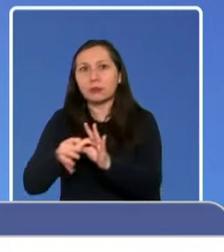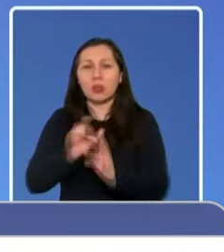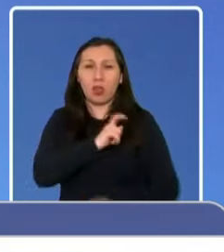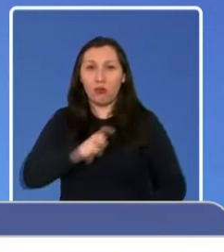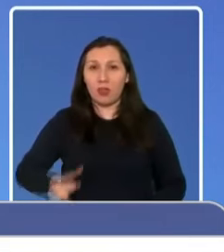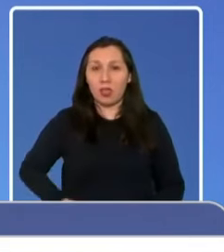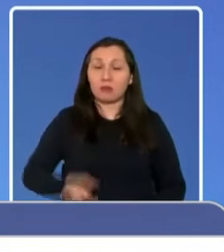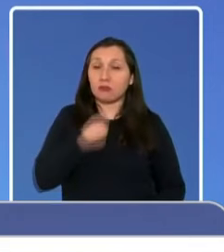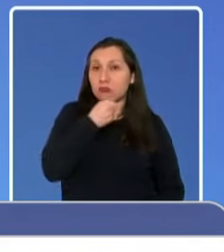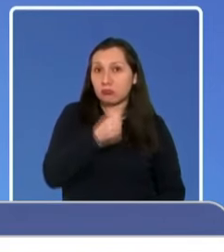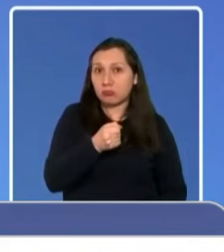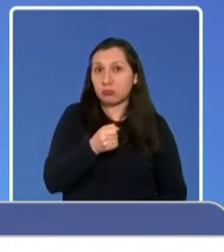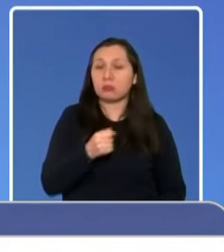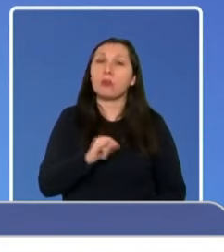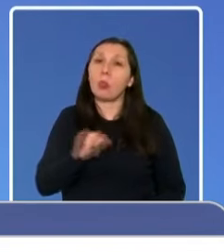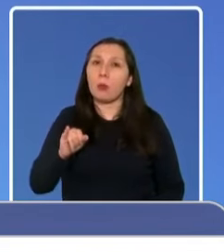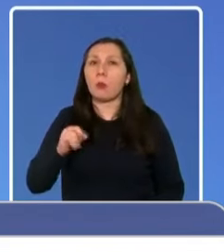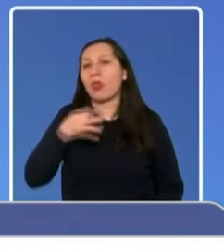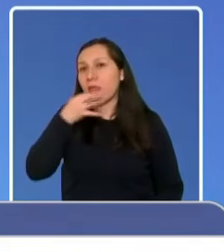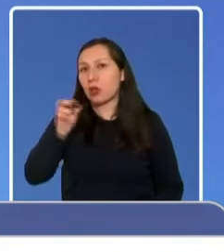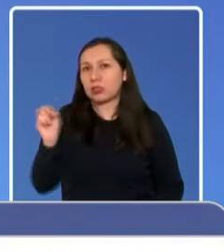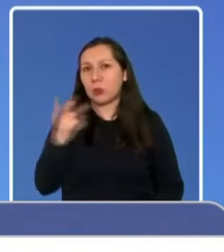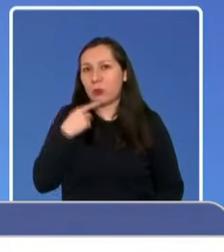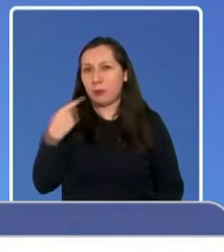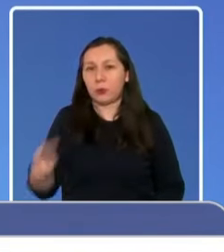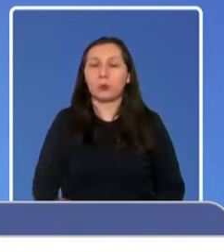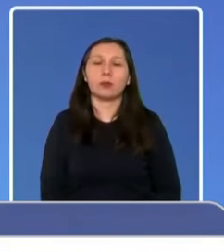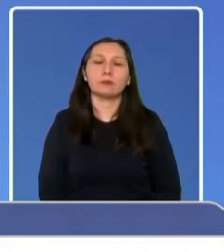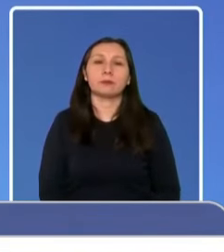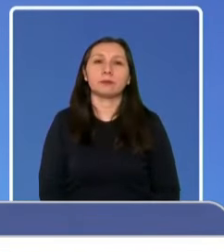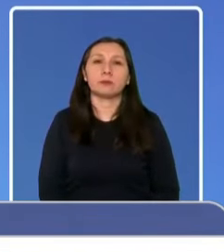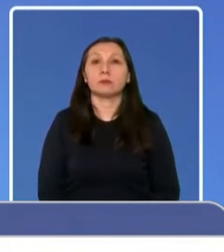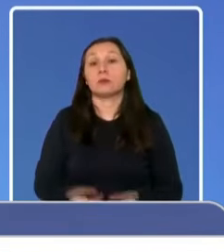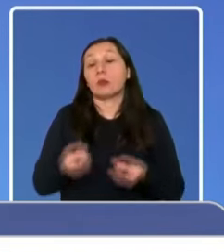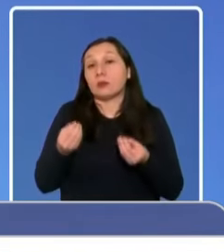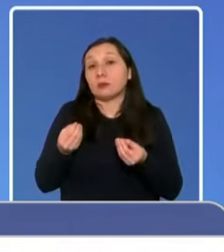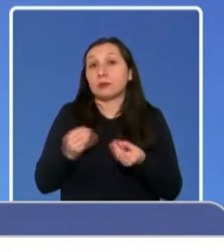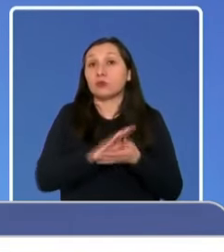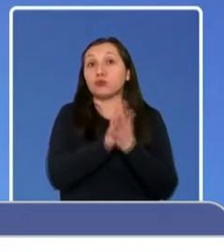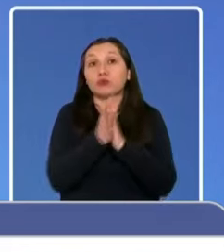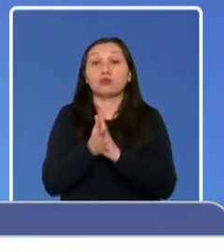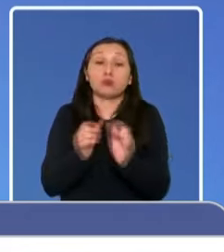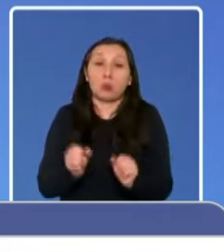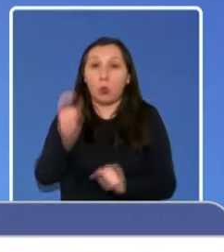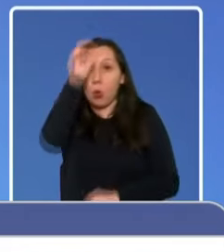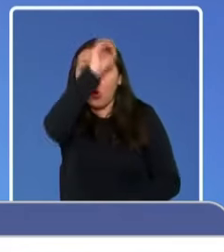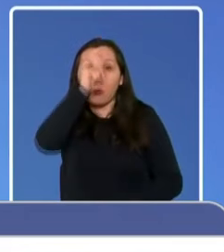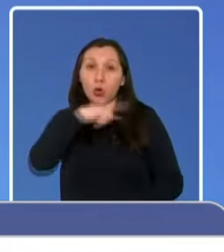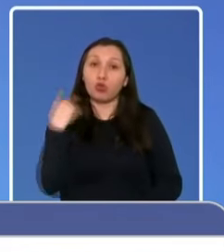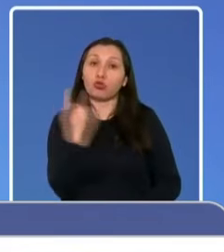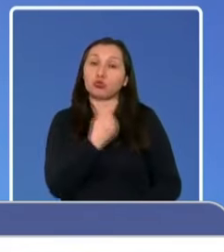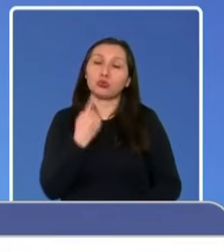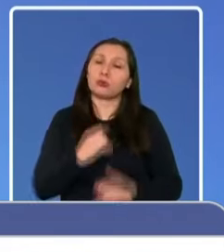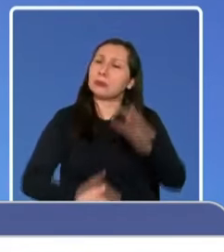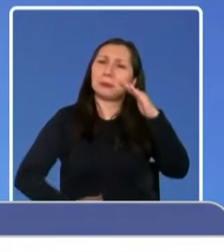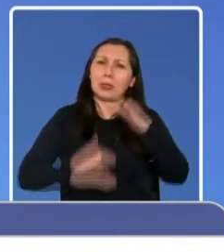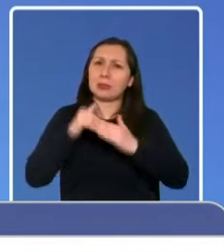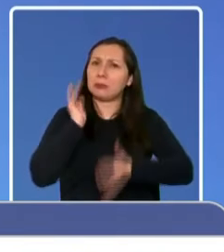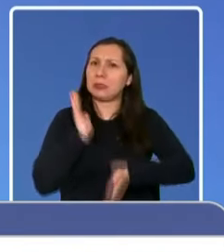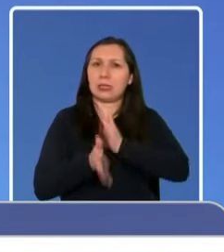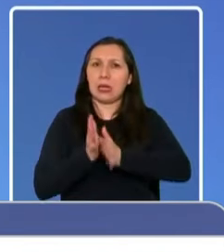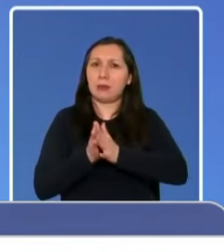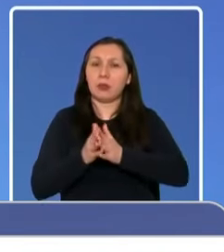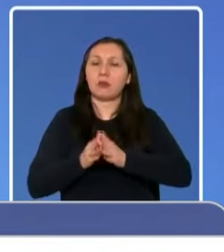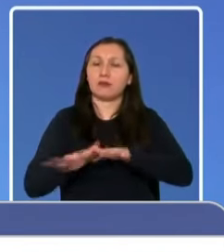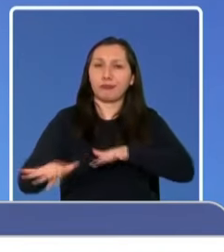del gobierno? Después le hago la segunda. Bueno, punto. Todo eso es opinable. Nosotros hemos actuado con máxima